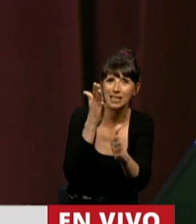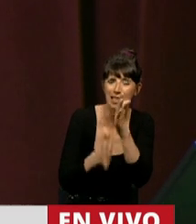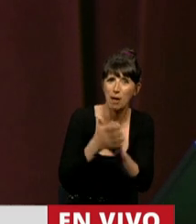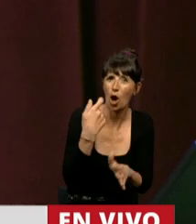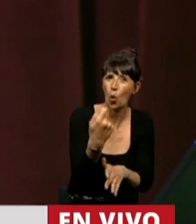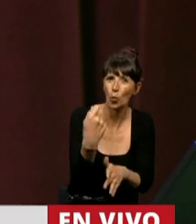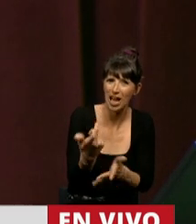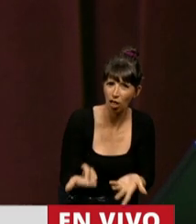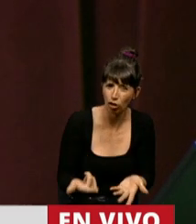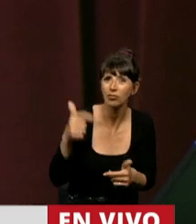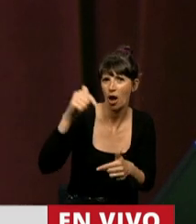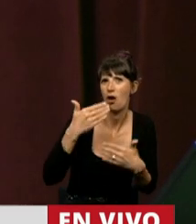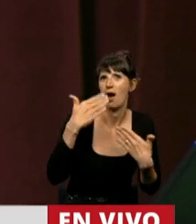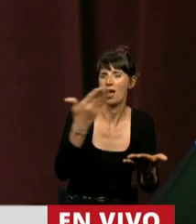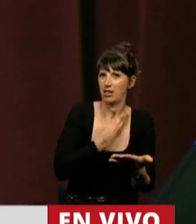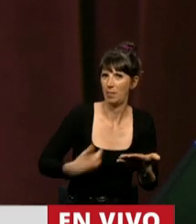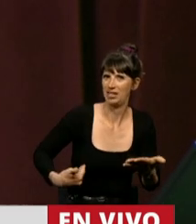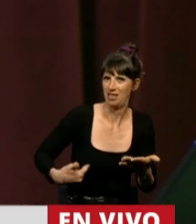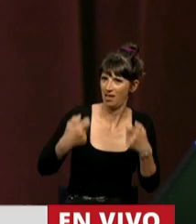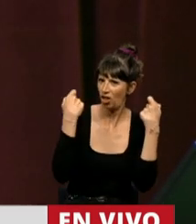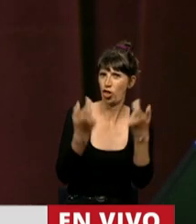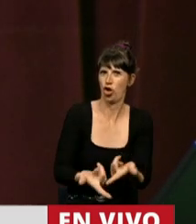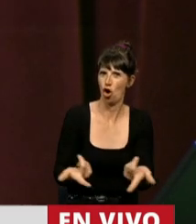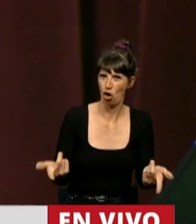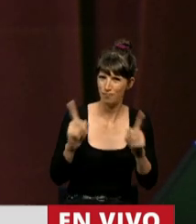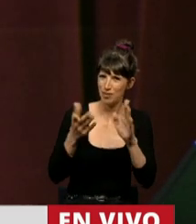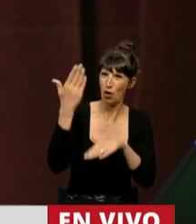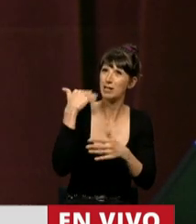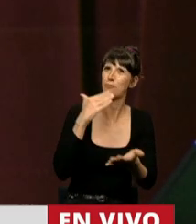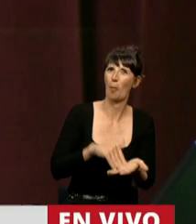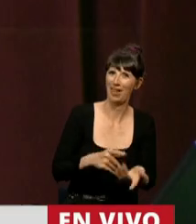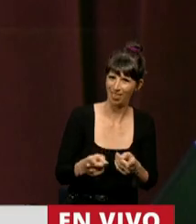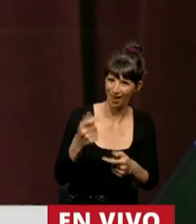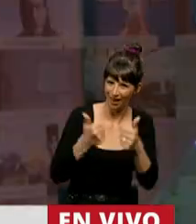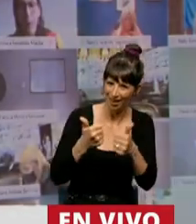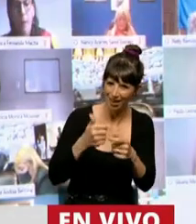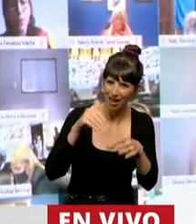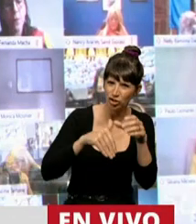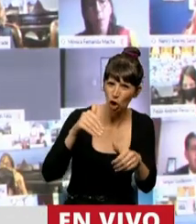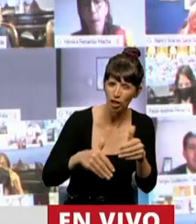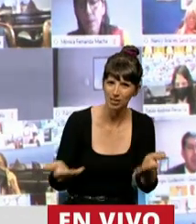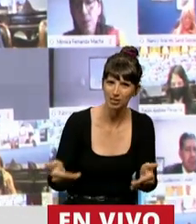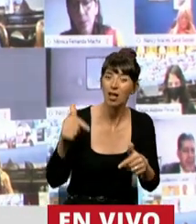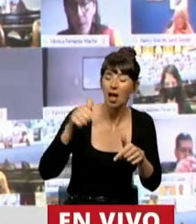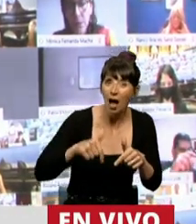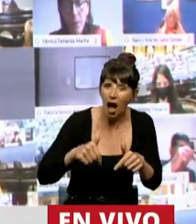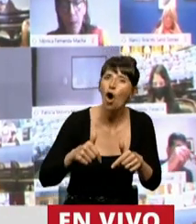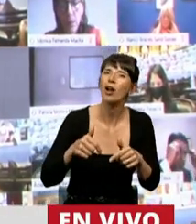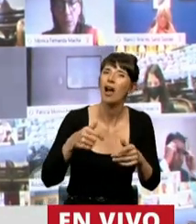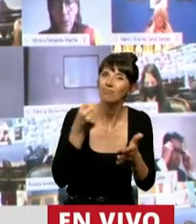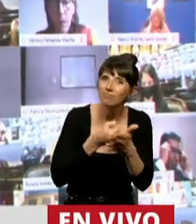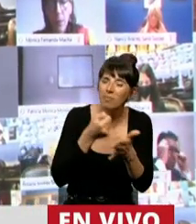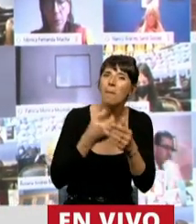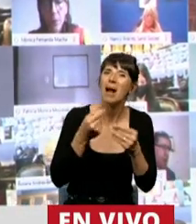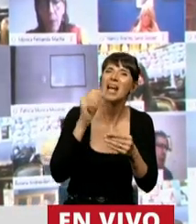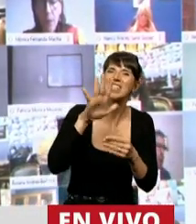marcha nuestro presidente cumpliendo con su promesa electoral por eso estamos cionando para que 5,2000 argentinos